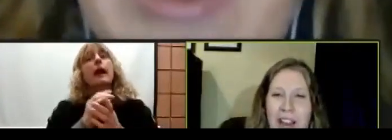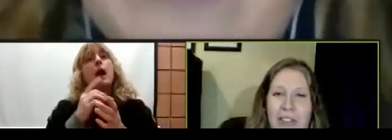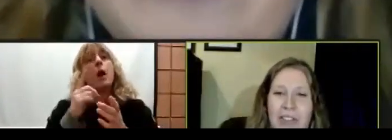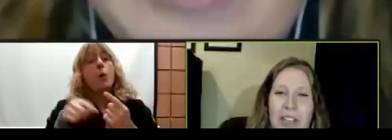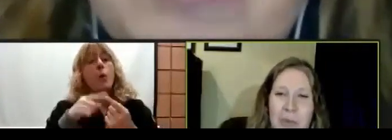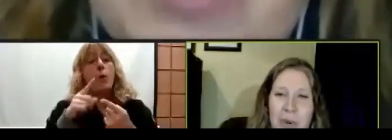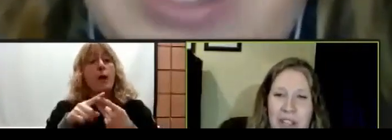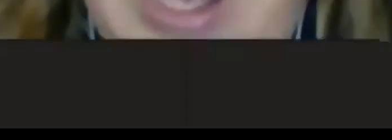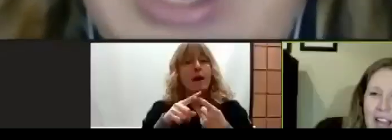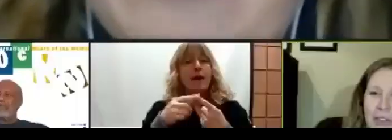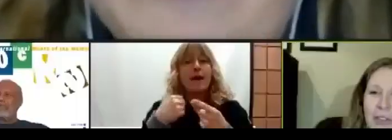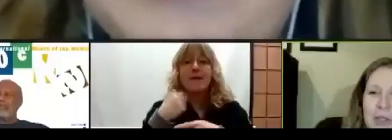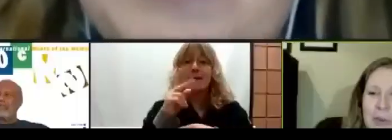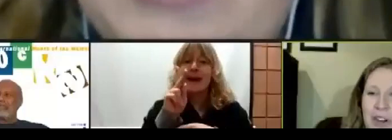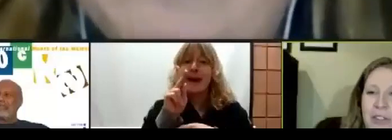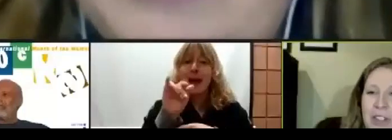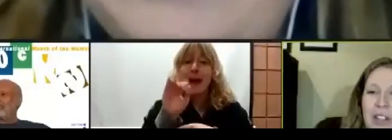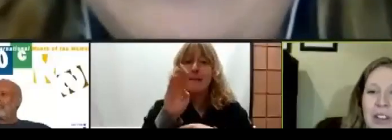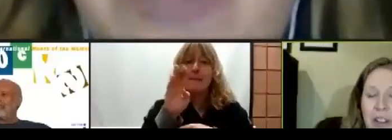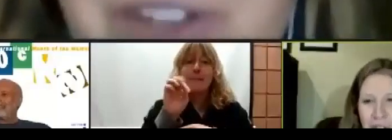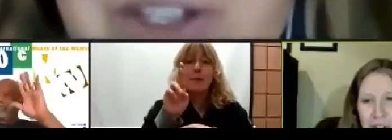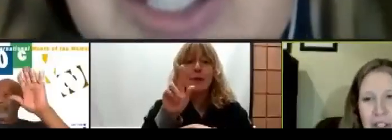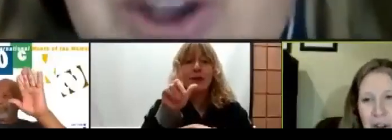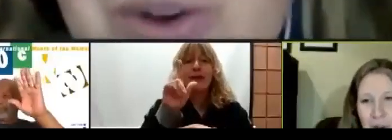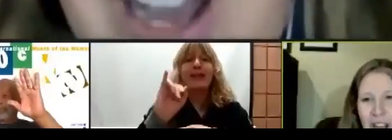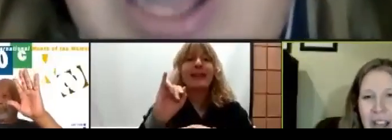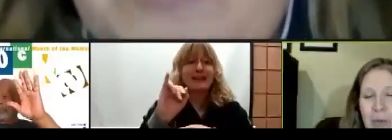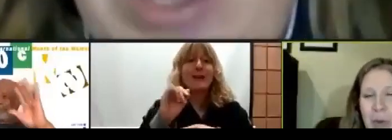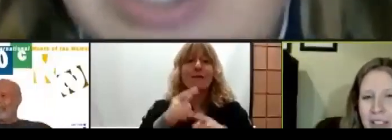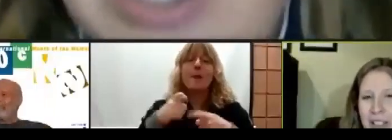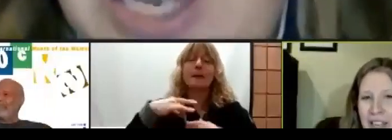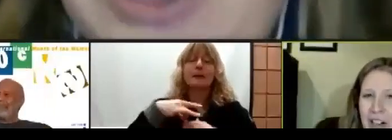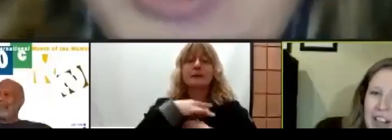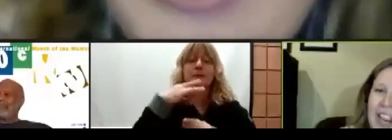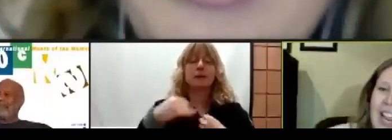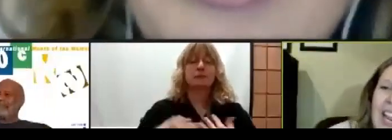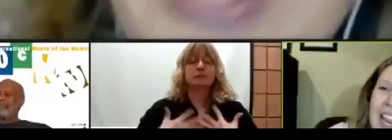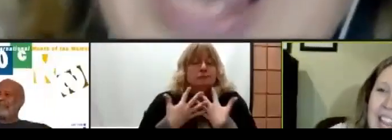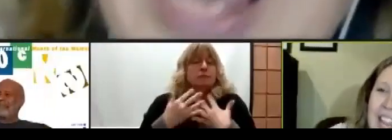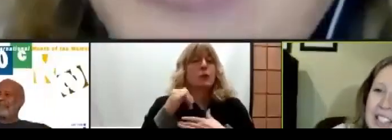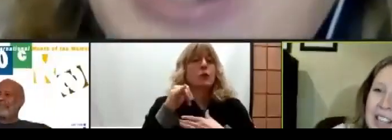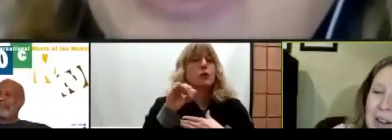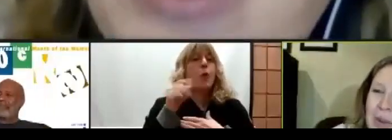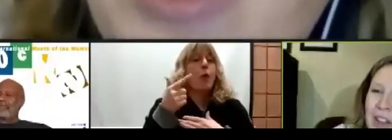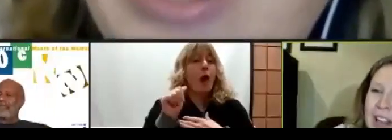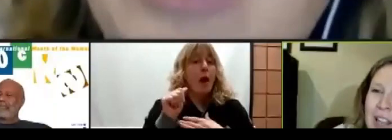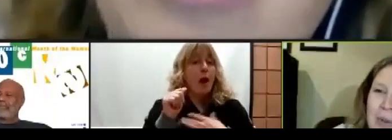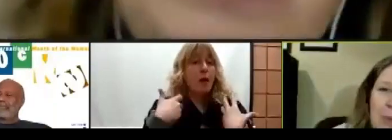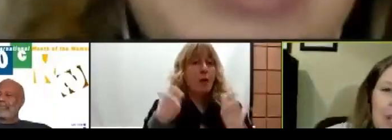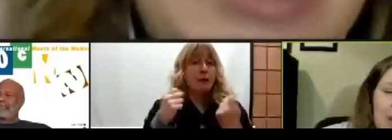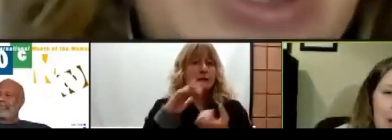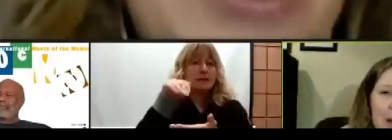hemos estado cuando siempre hemos tenido un cierto de paz cuando tenemos kimberley en la